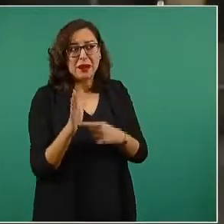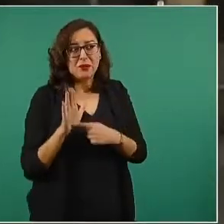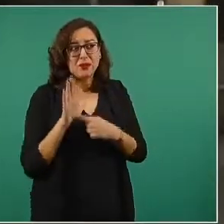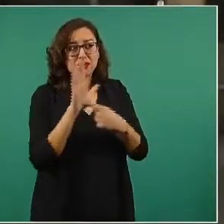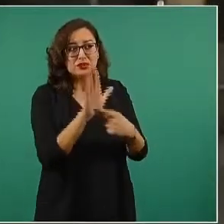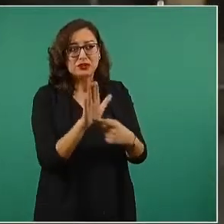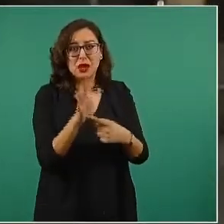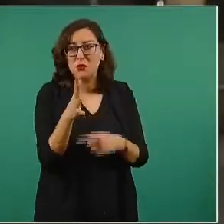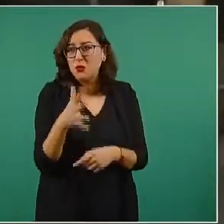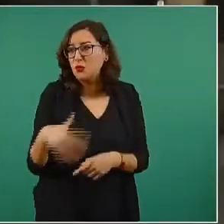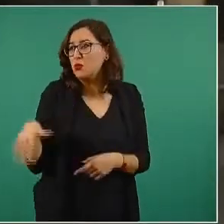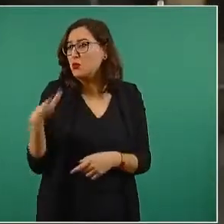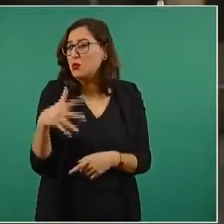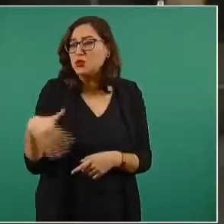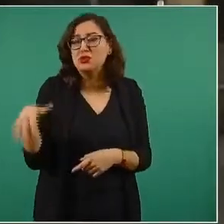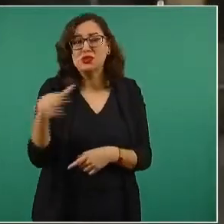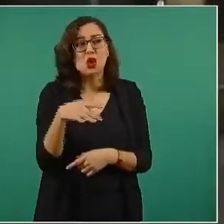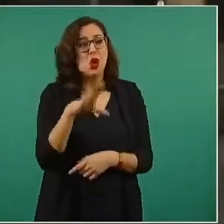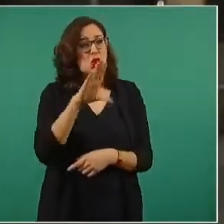presidente, el